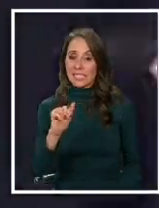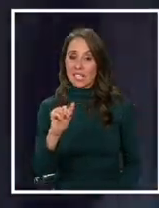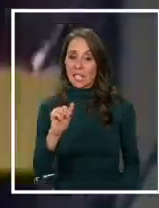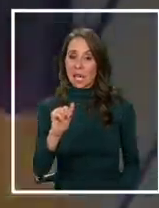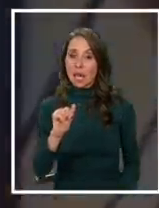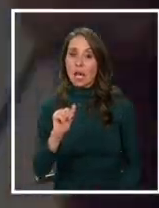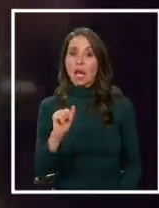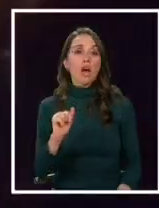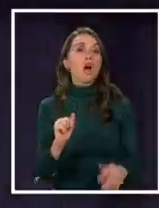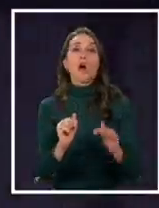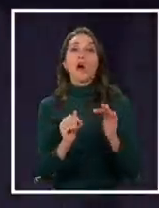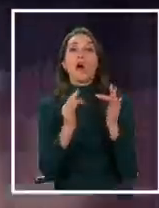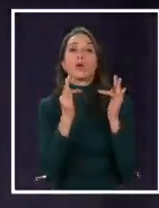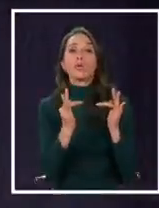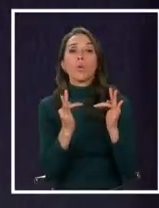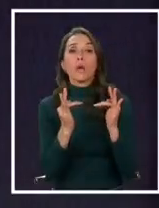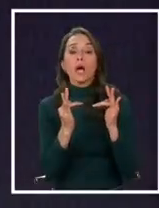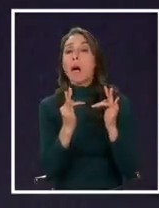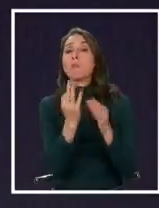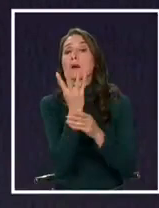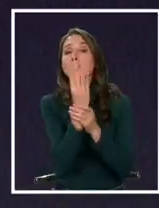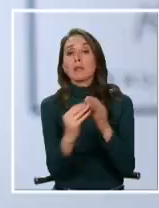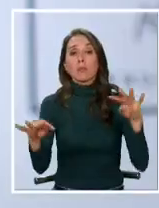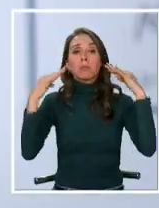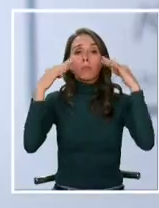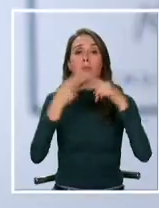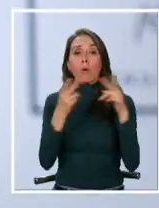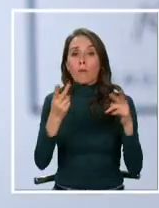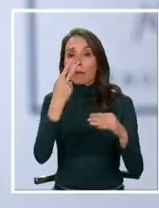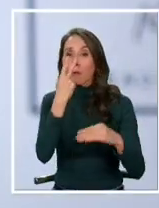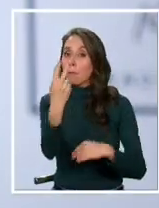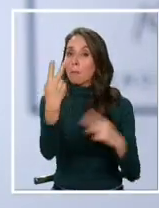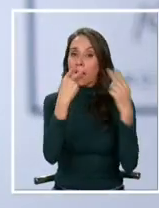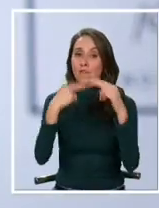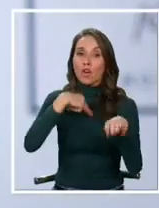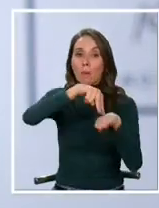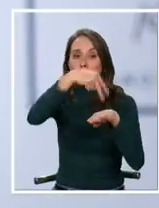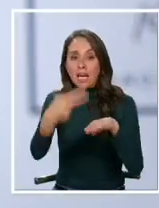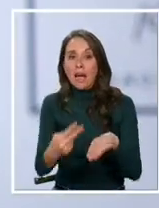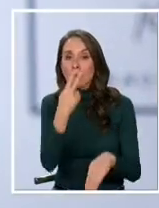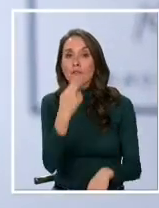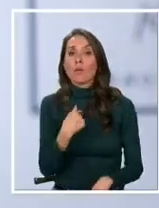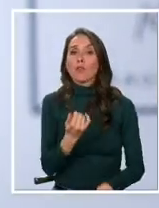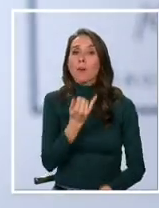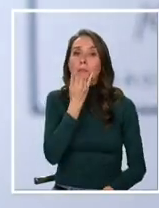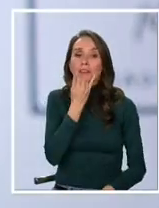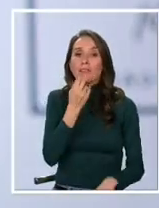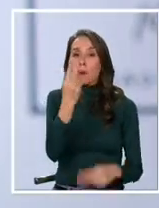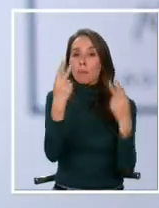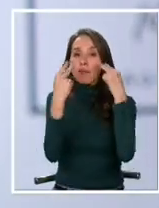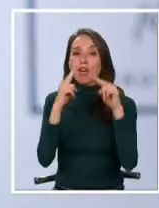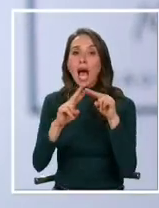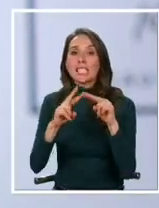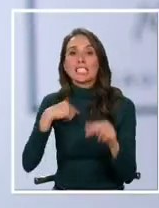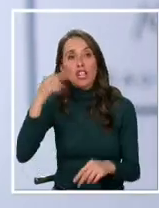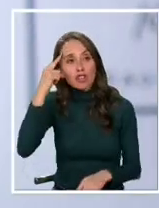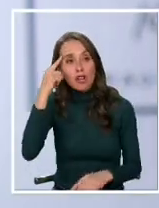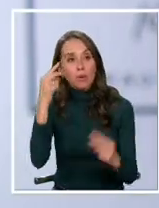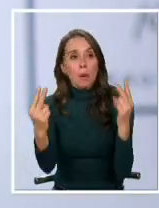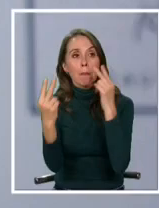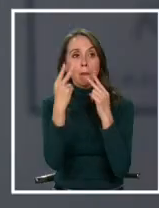abandonaría nunca más la escena pública me vieron caerme me vieron equivocarme me vieron hacer tontera me vieron